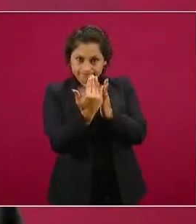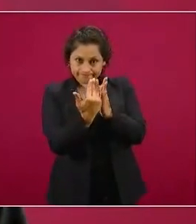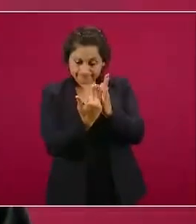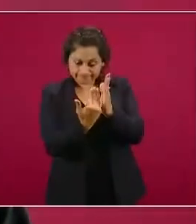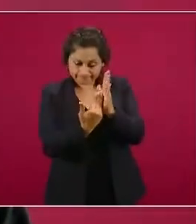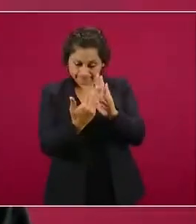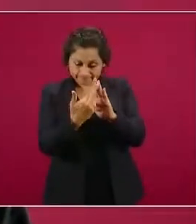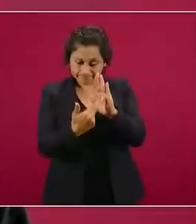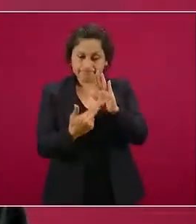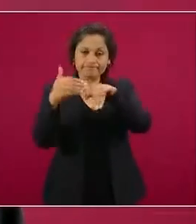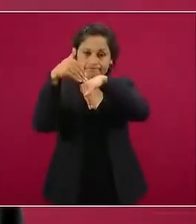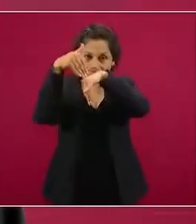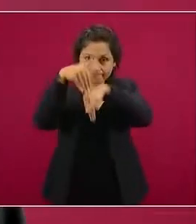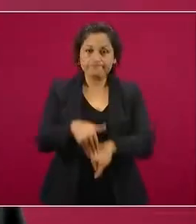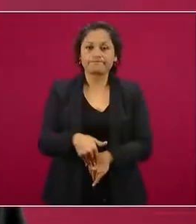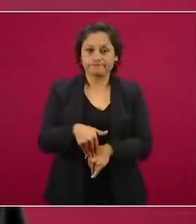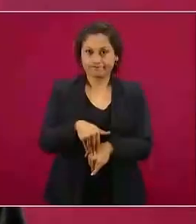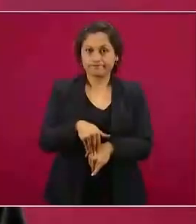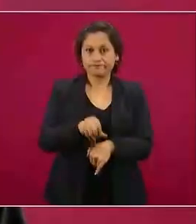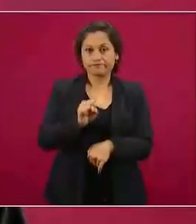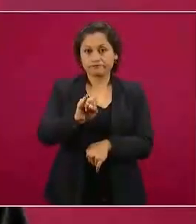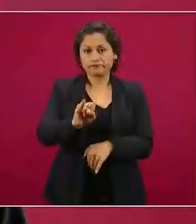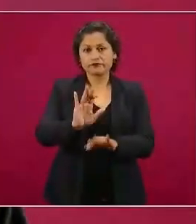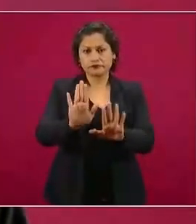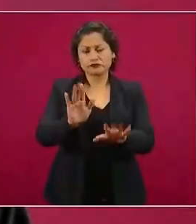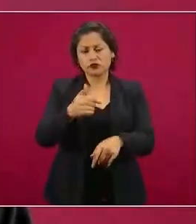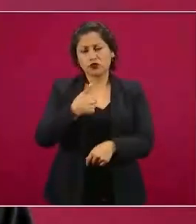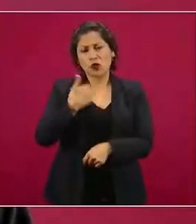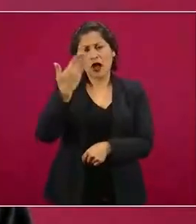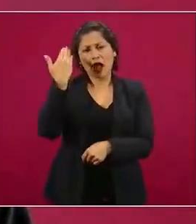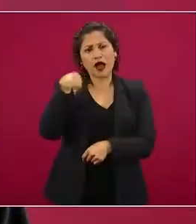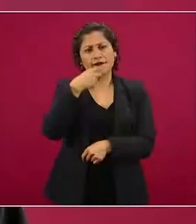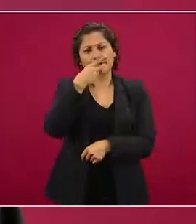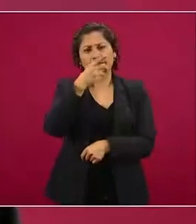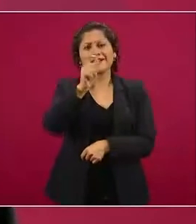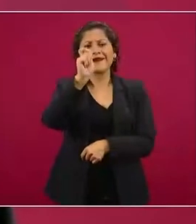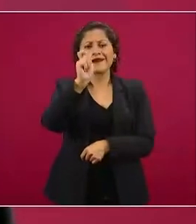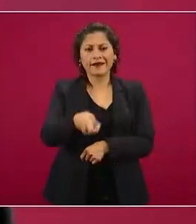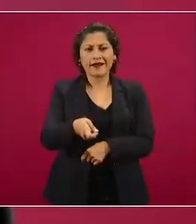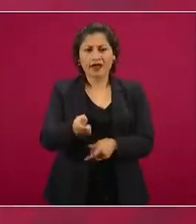Y lo que ya dije, el poder es humildad.